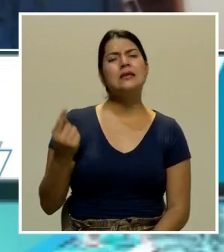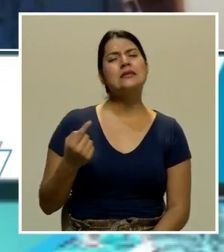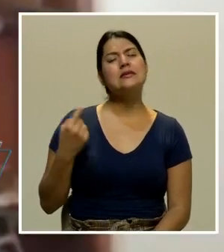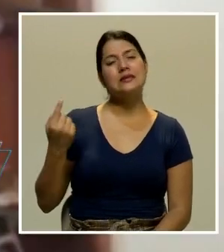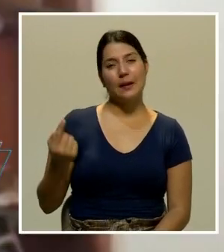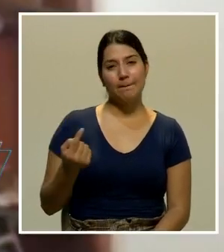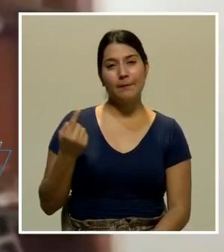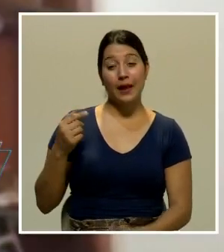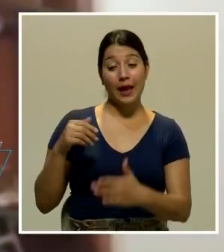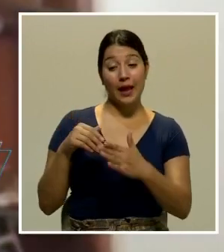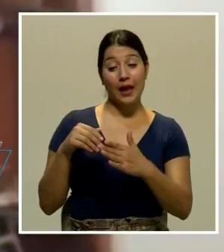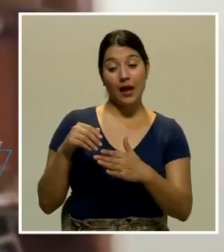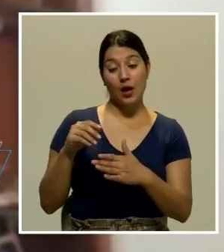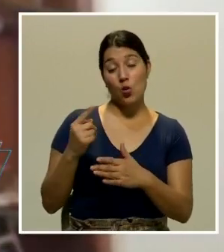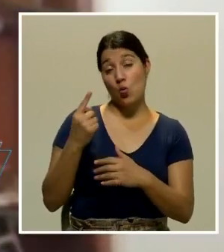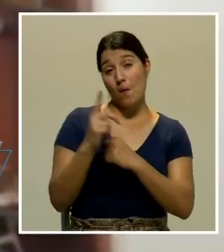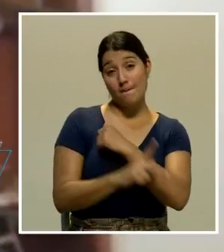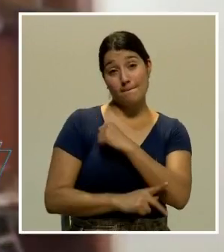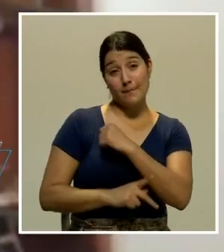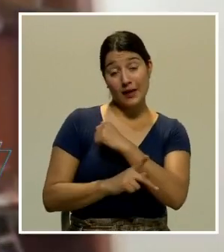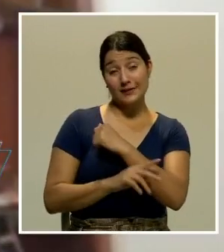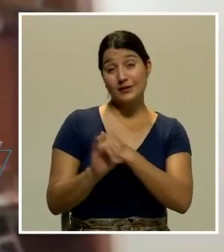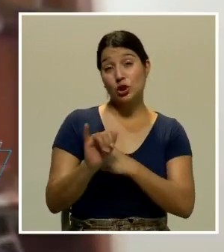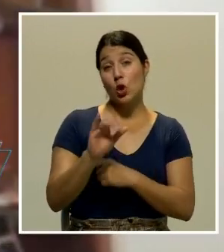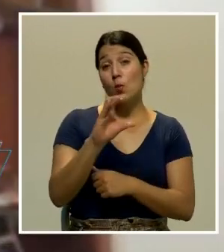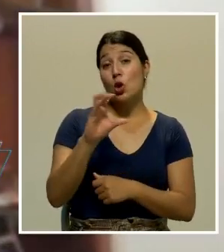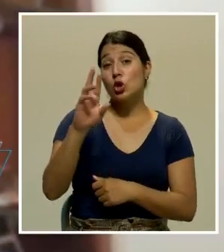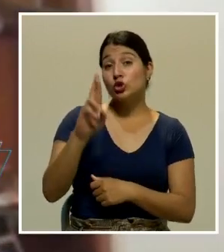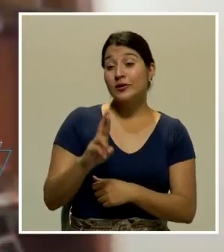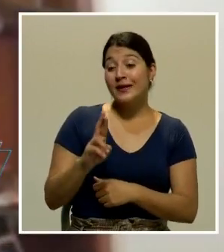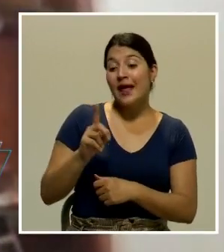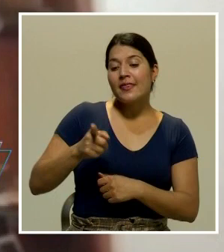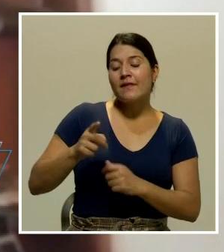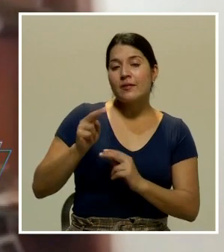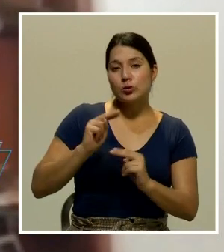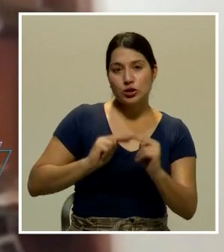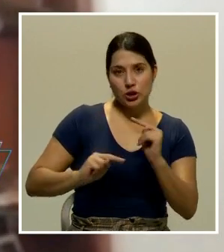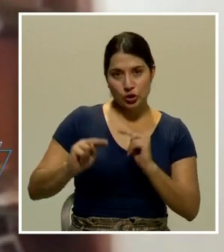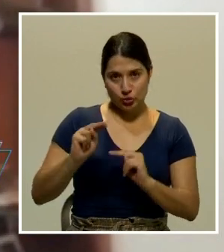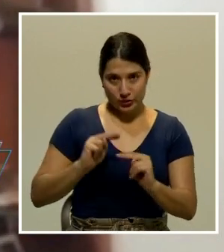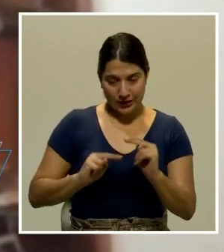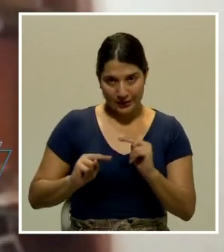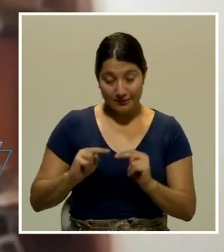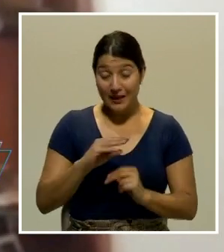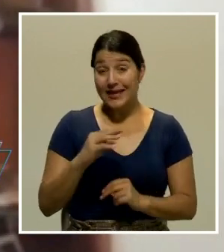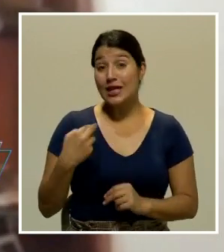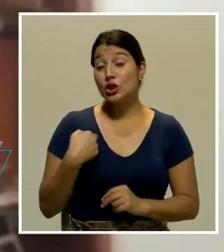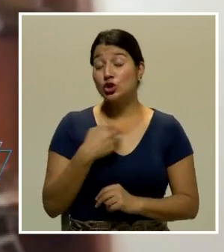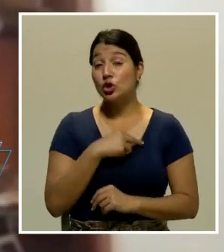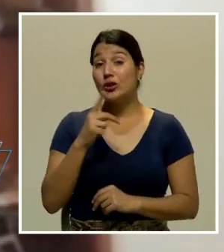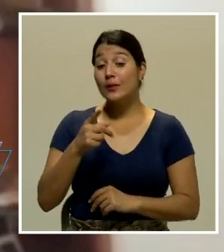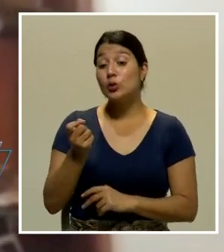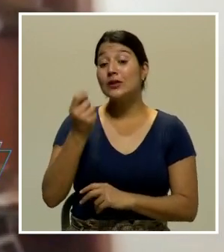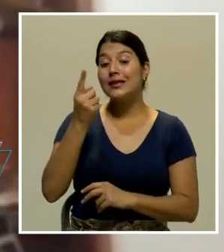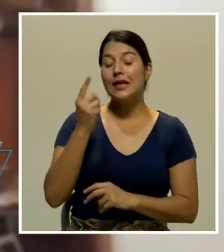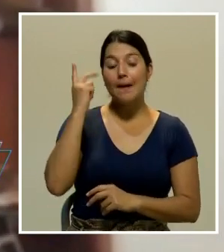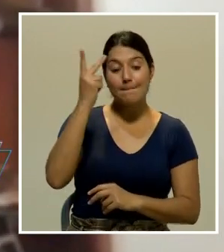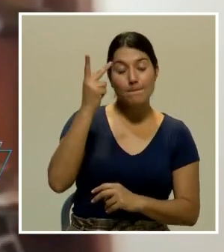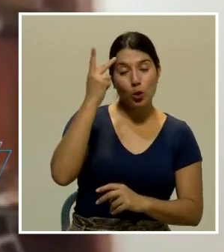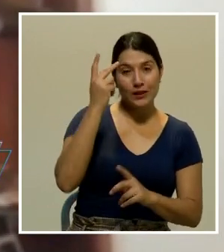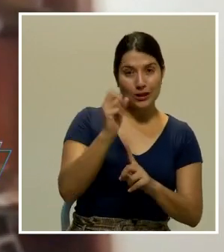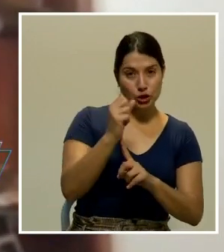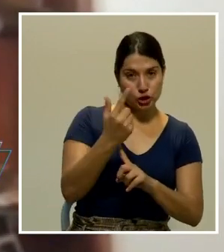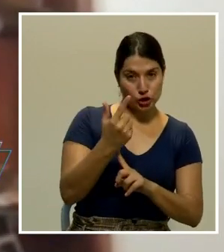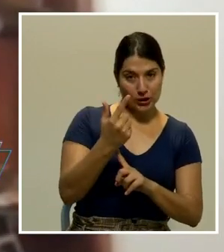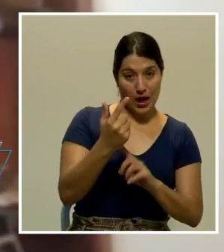siempre en un país como Costa Rica pues hay que congeniar y tiene uno que entender que la política social y la política económica tienen